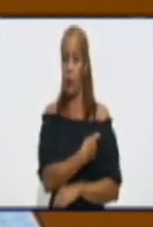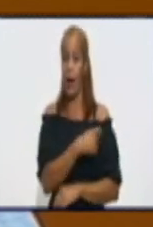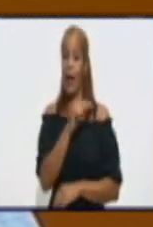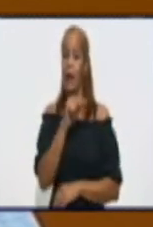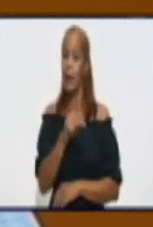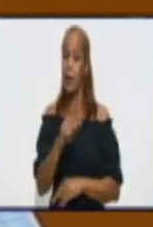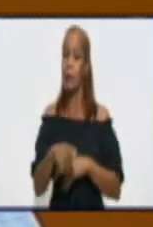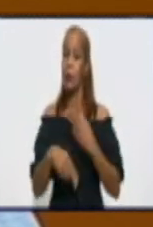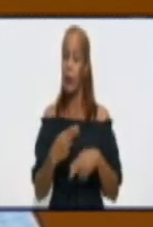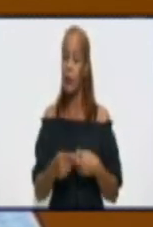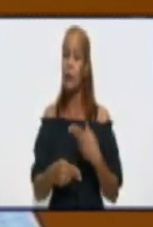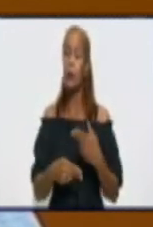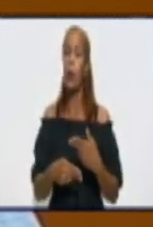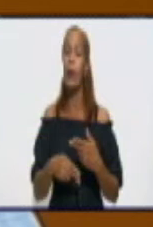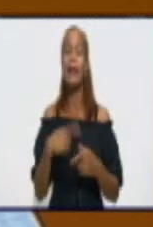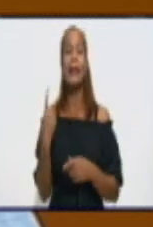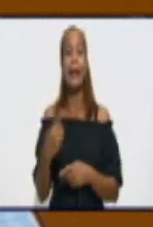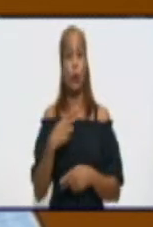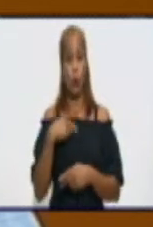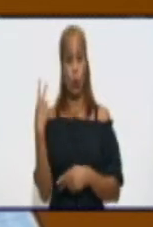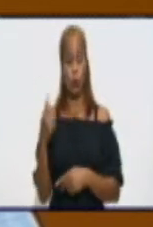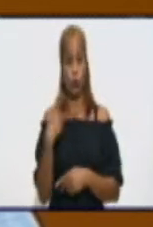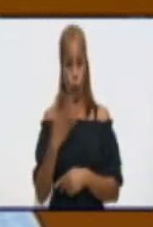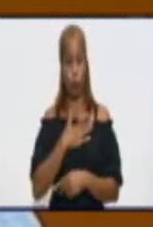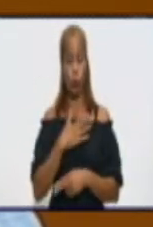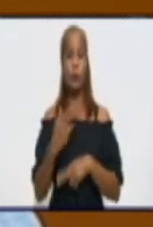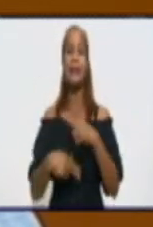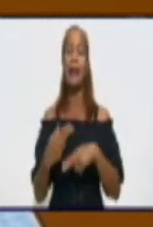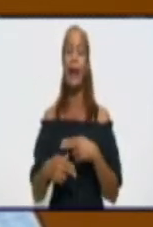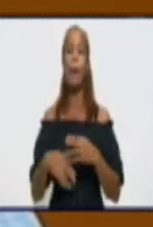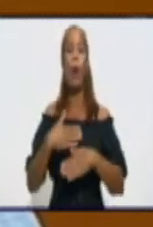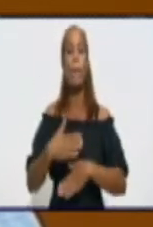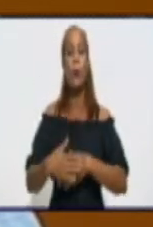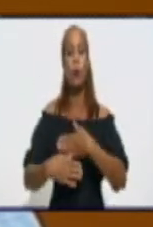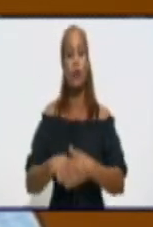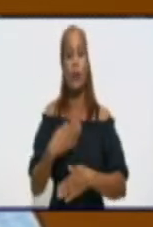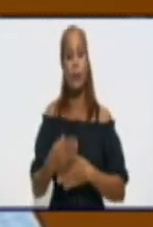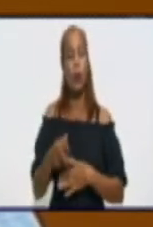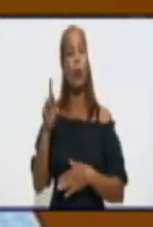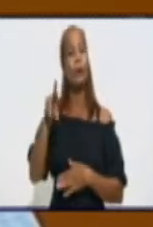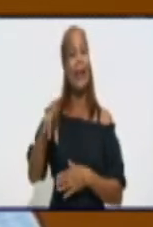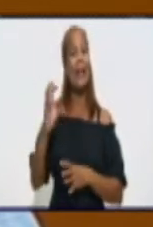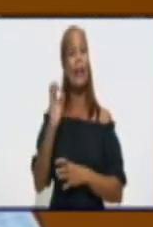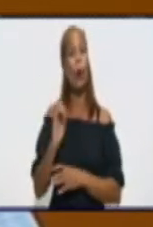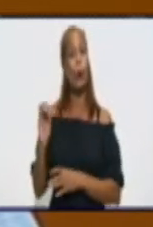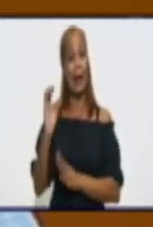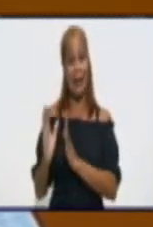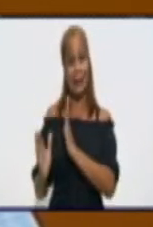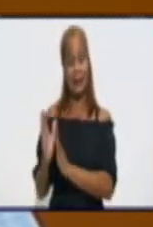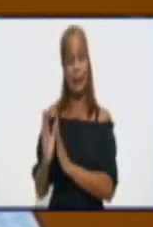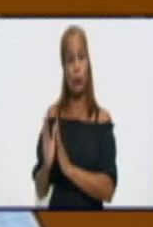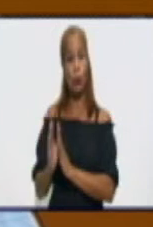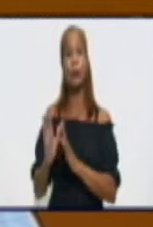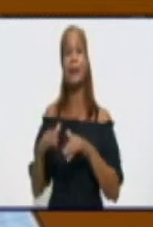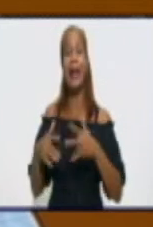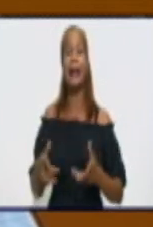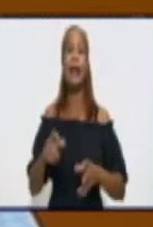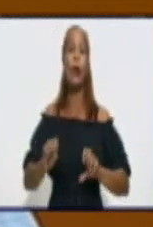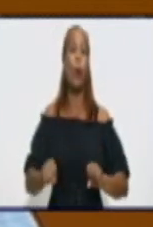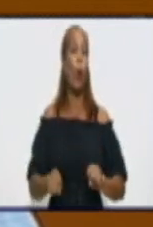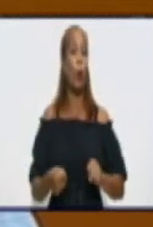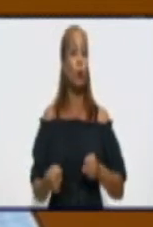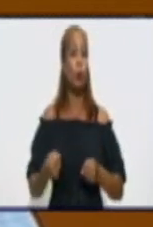nosotros hiciéramos un proceso de reorganización de todo el control interno que debíamos desarrollar en